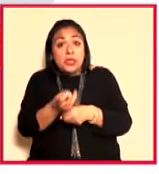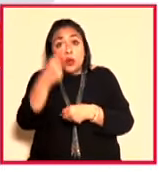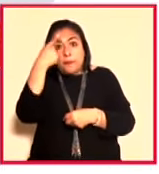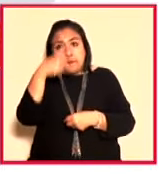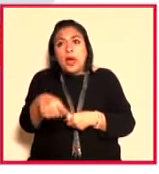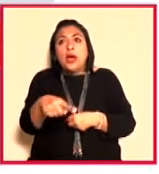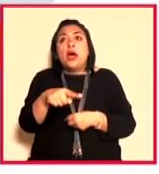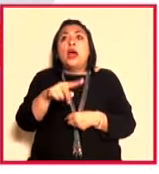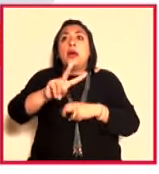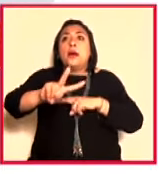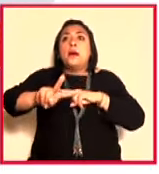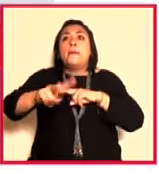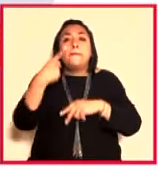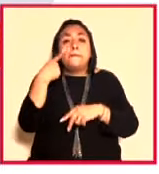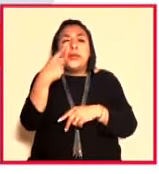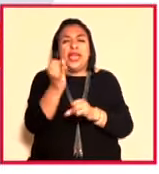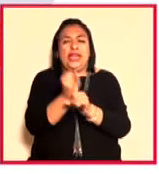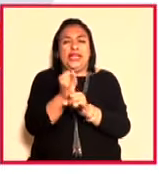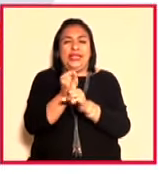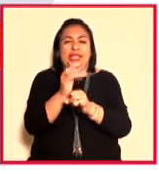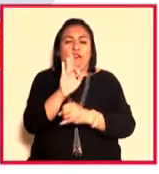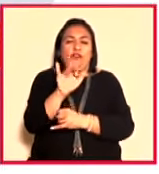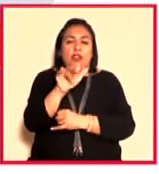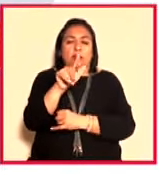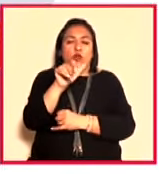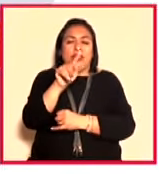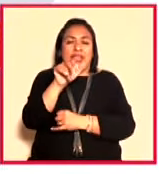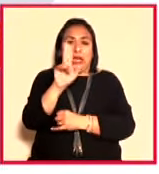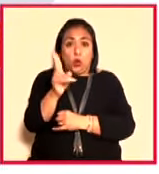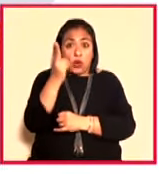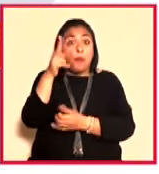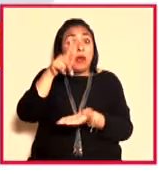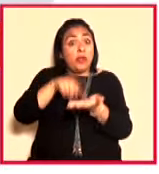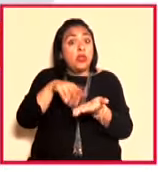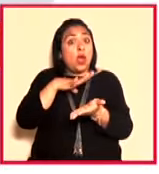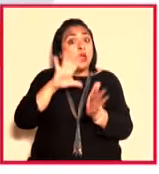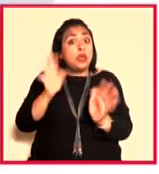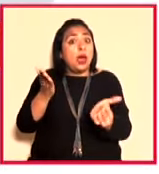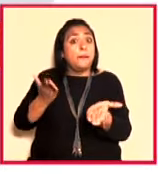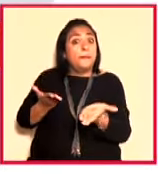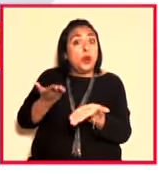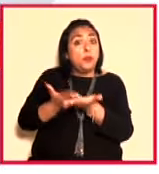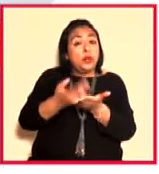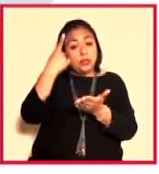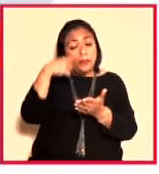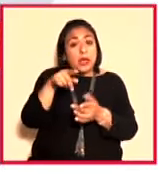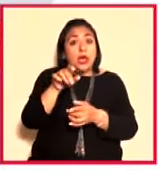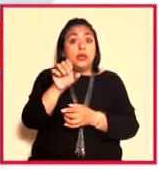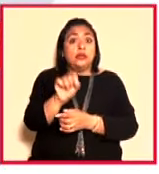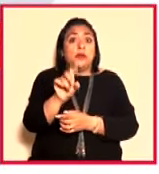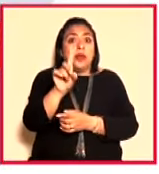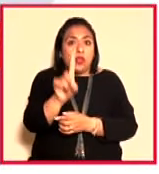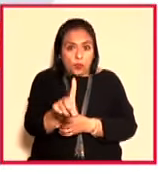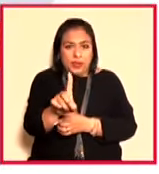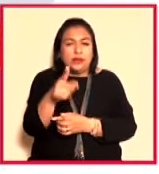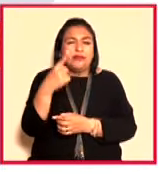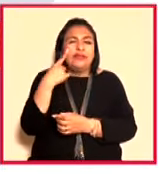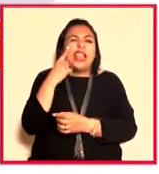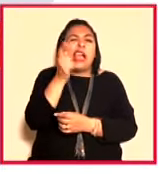vuelta a la página de la Filmoteca de la UNAM porque ya tienen una propuesta para este fin de semana. Los invito a ver de qué se